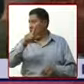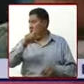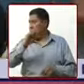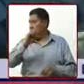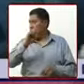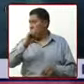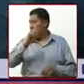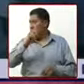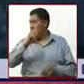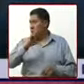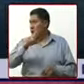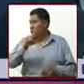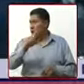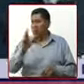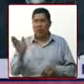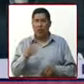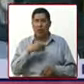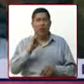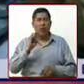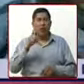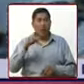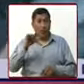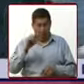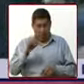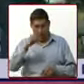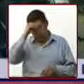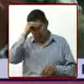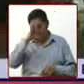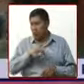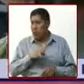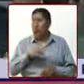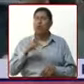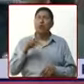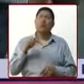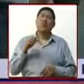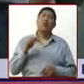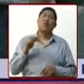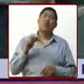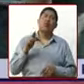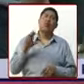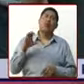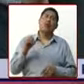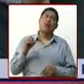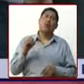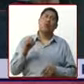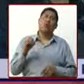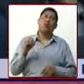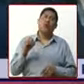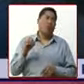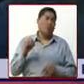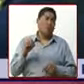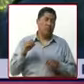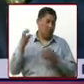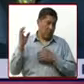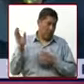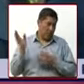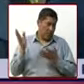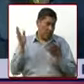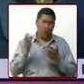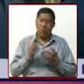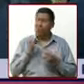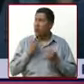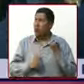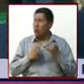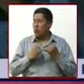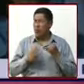Elio Sanquinés Velarde y al señor Marco Mauricio Caviares Carreón, este